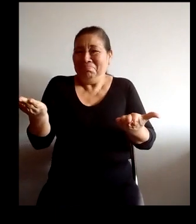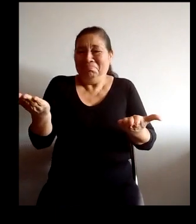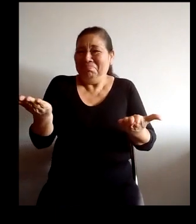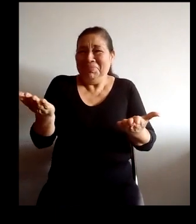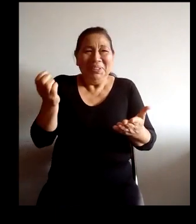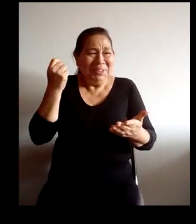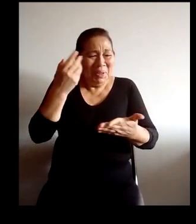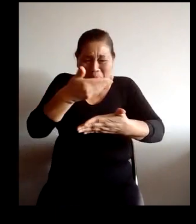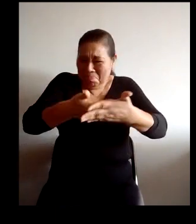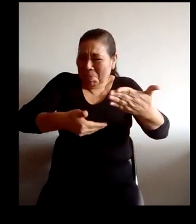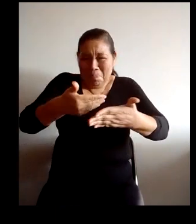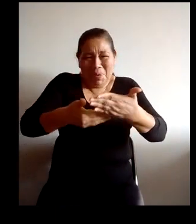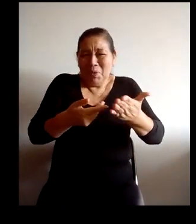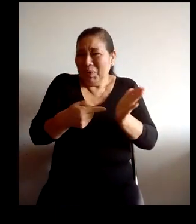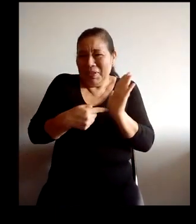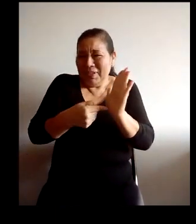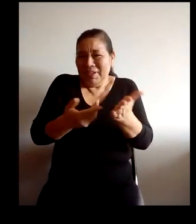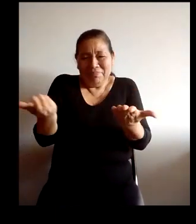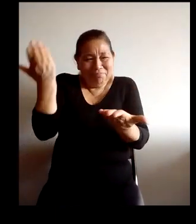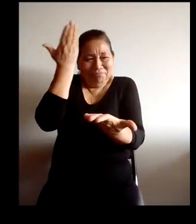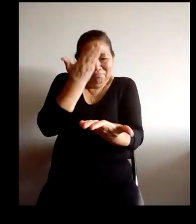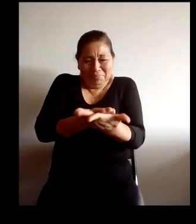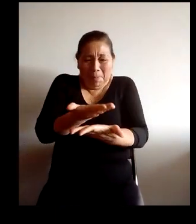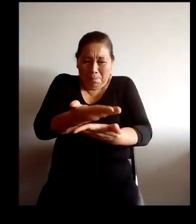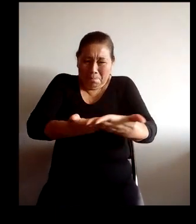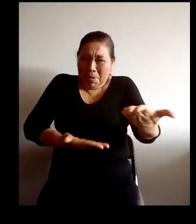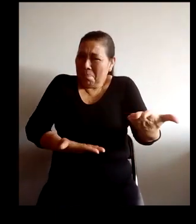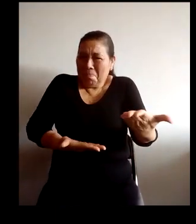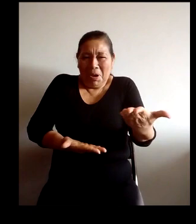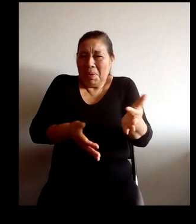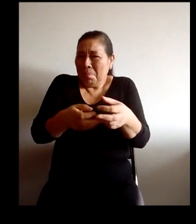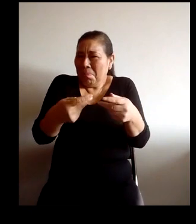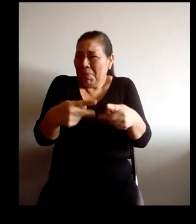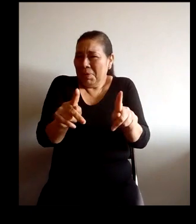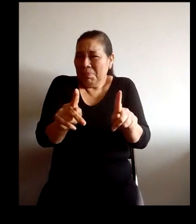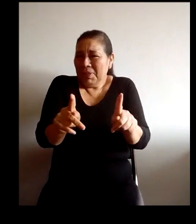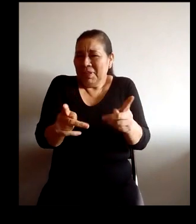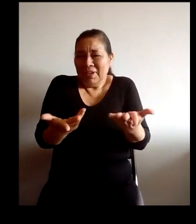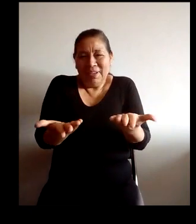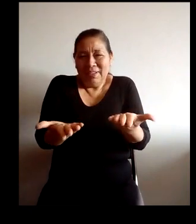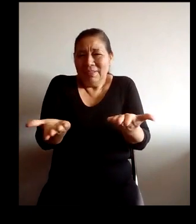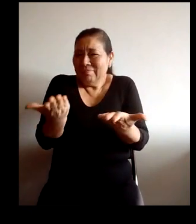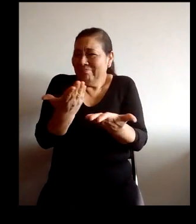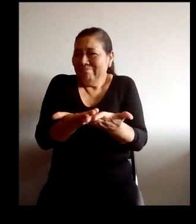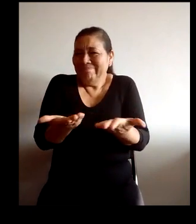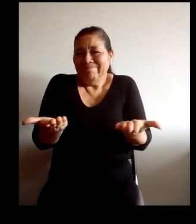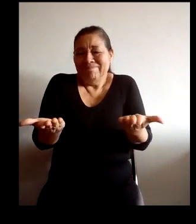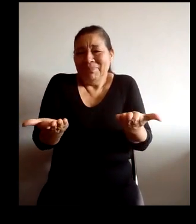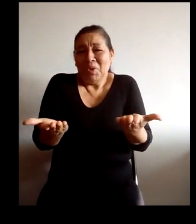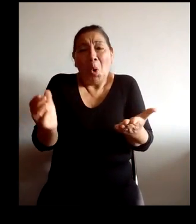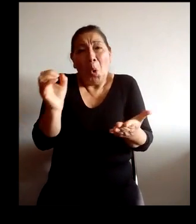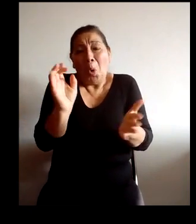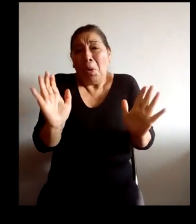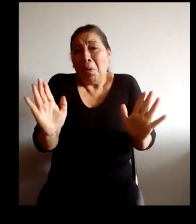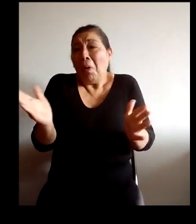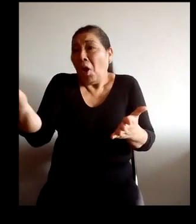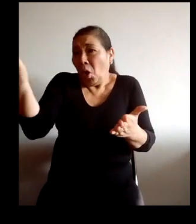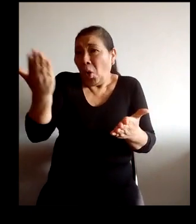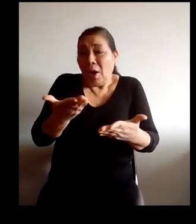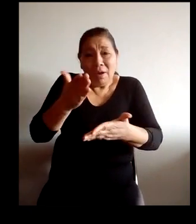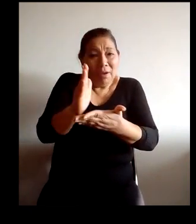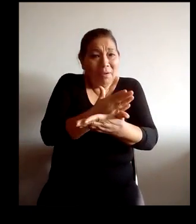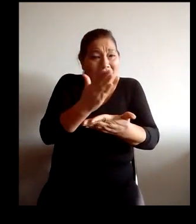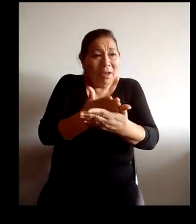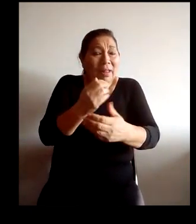esa conclusión. O de repente hubiera traído el manual de actividades del perforista, a qué se dedicaba el perforista, para decir, miren, esto